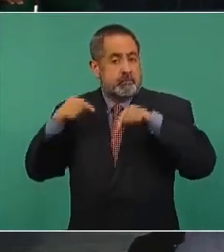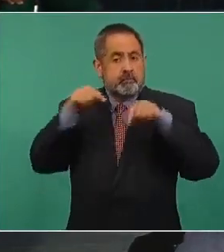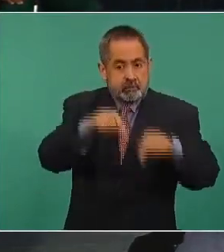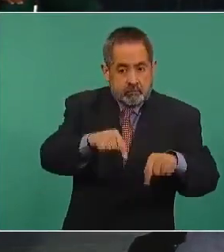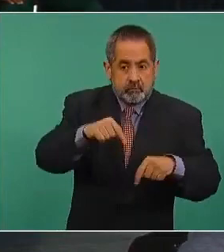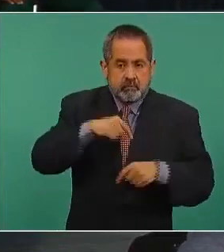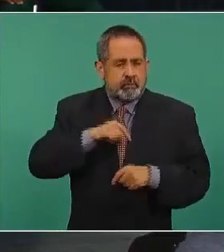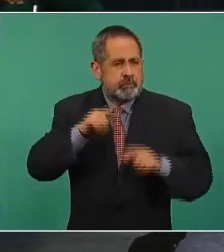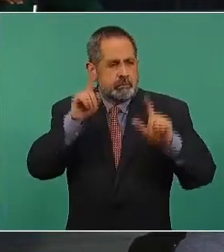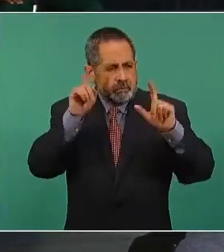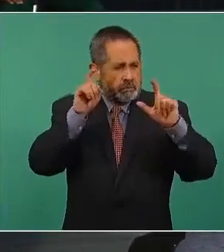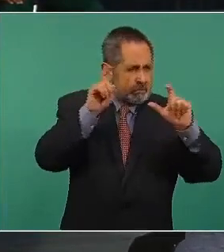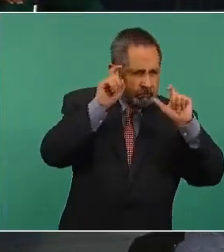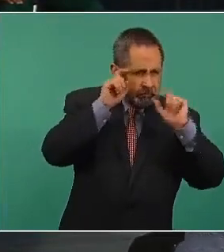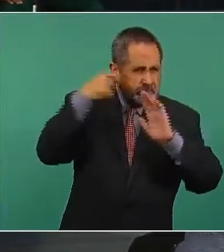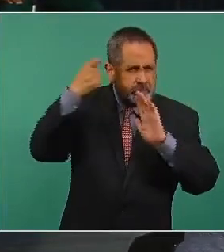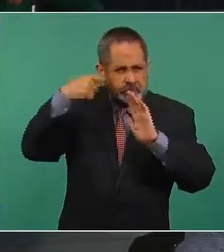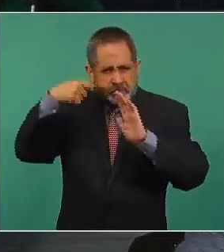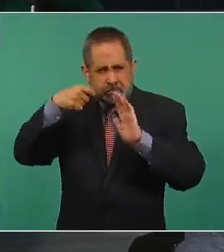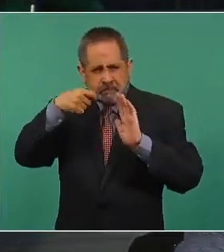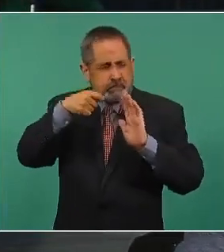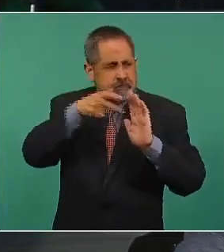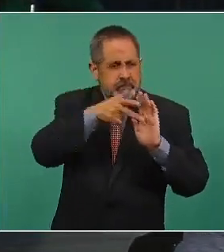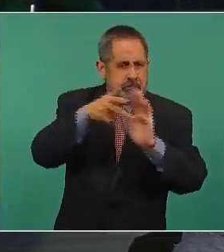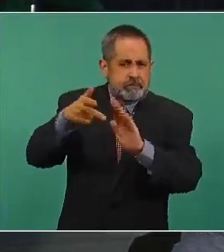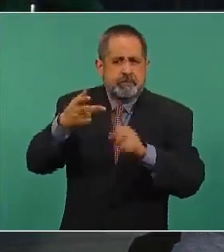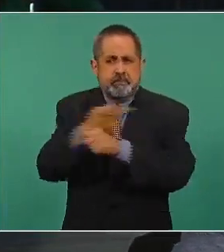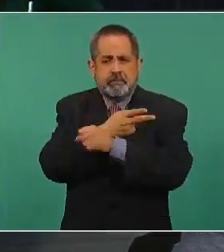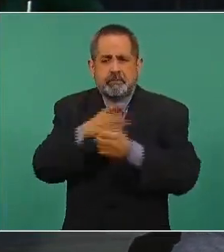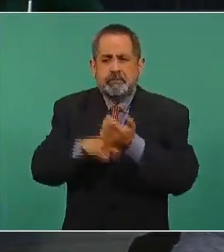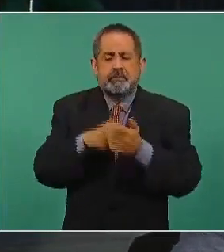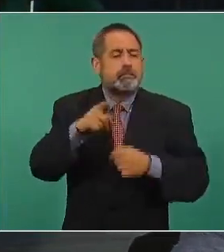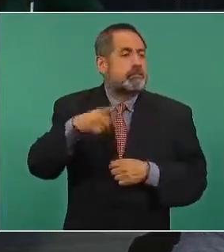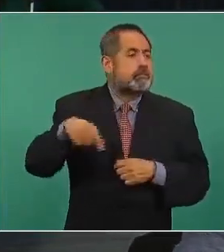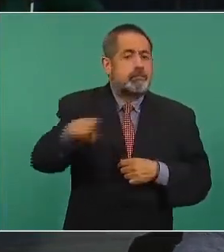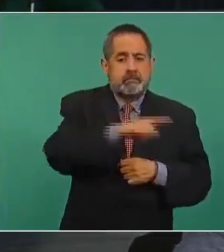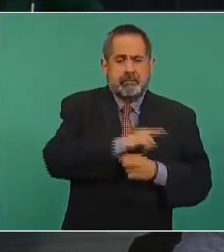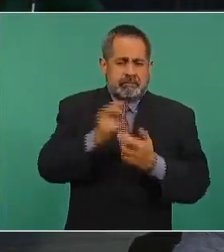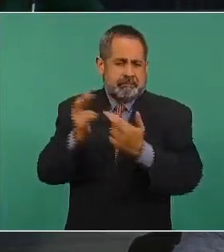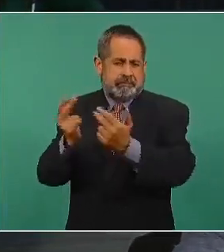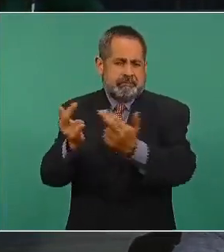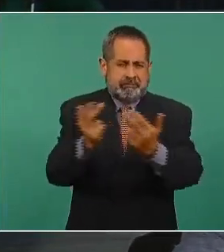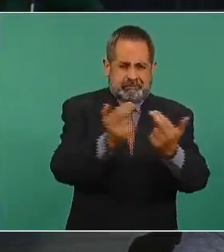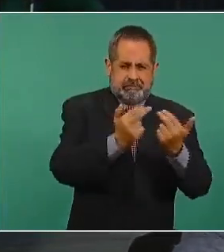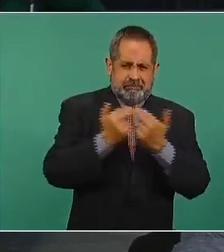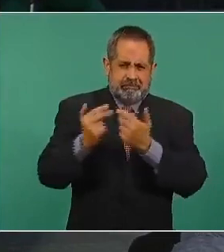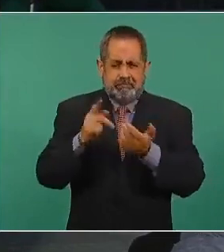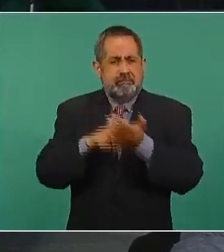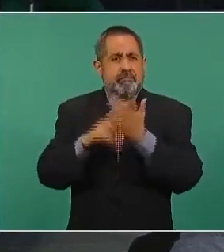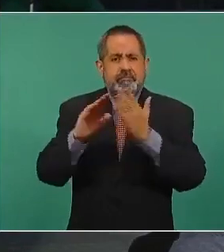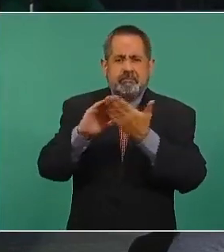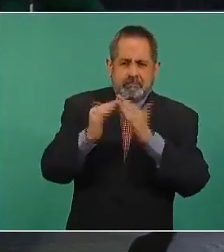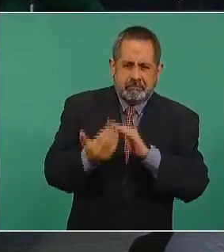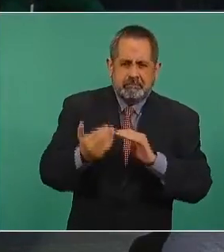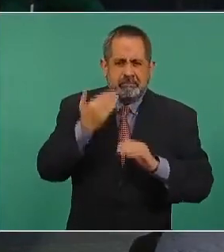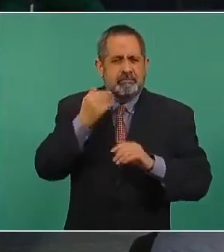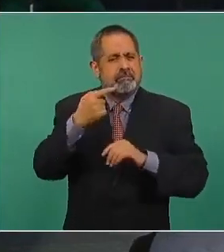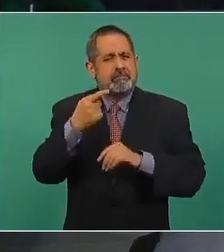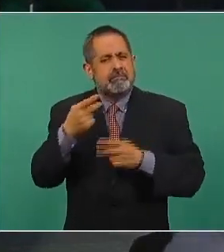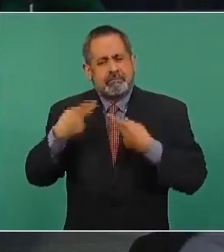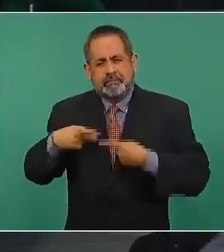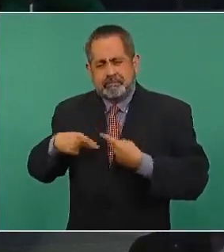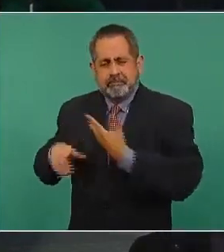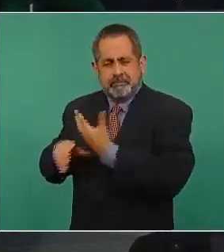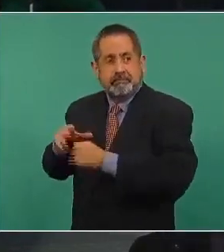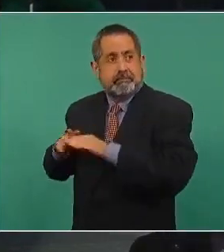tomando fotos y videos de los destrozos que sufrieron sus viviendas de los hermanos